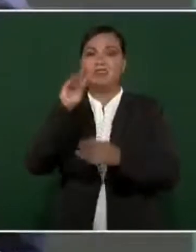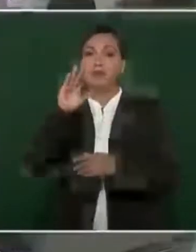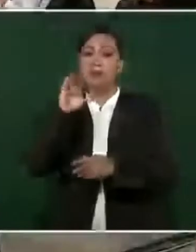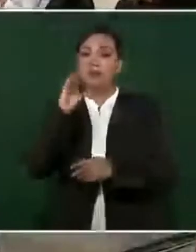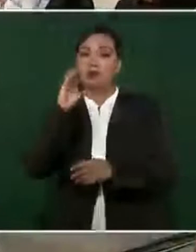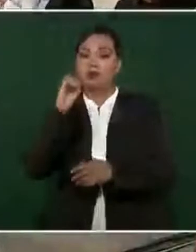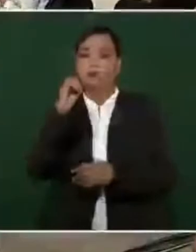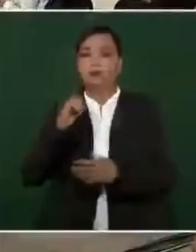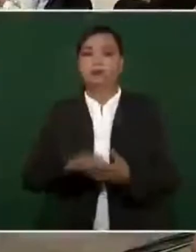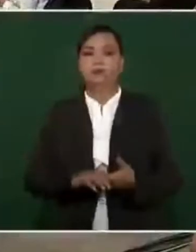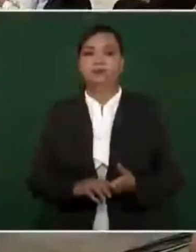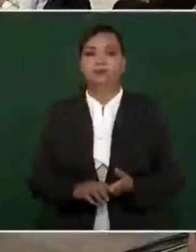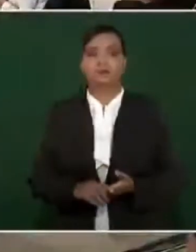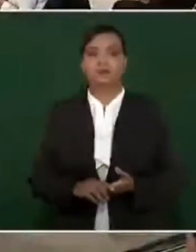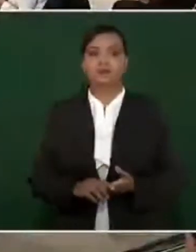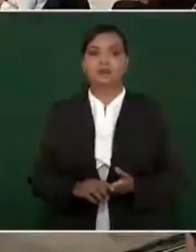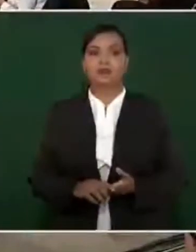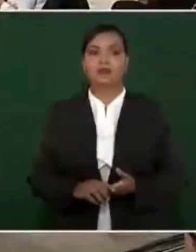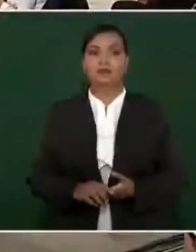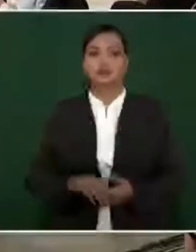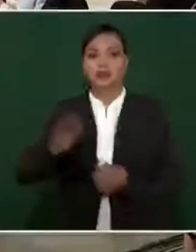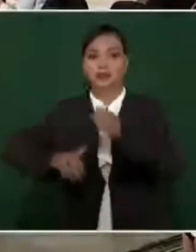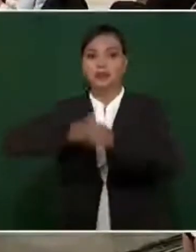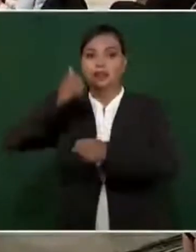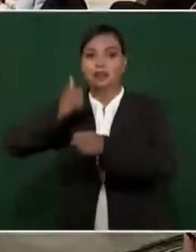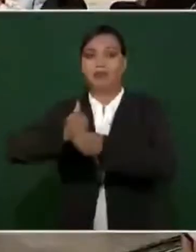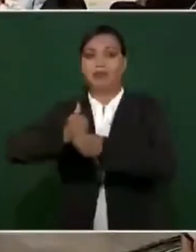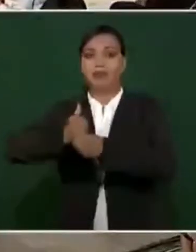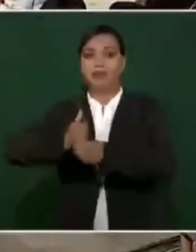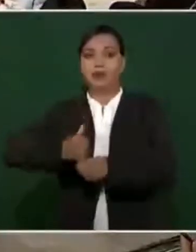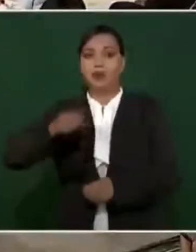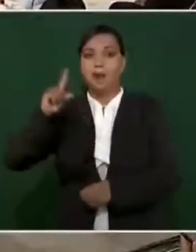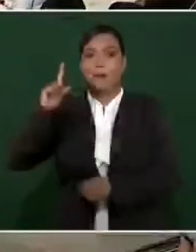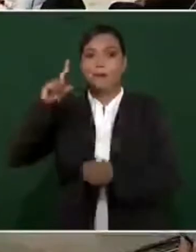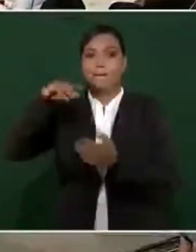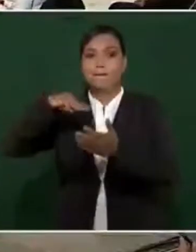1978, 79, 78. ¿Cuántos años tienes?